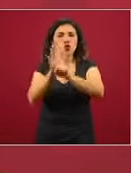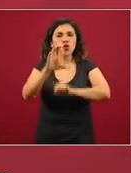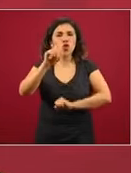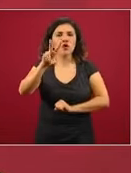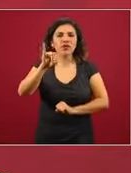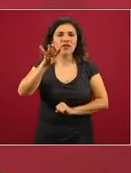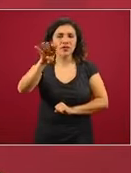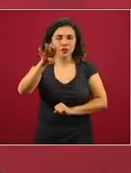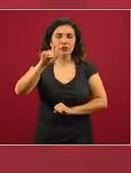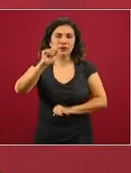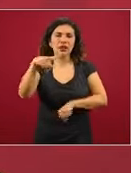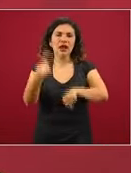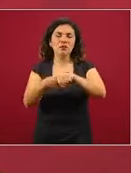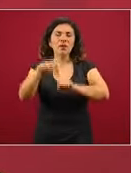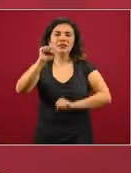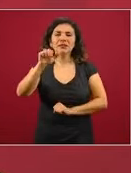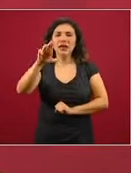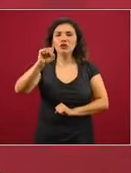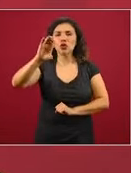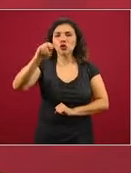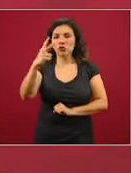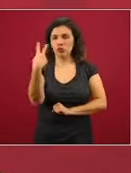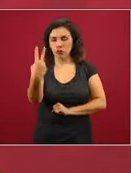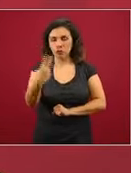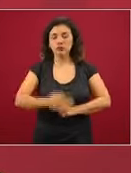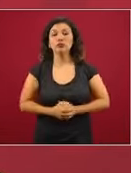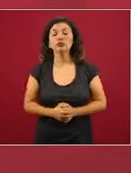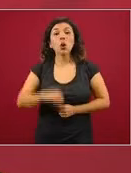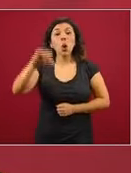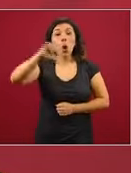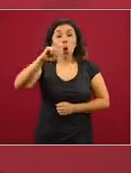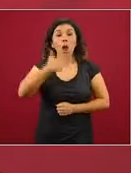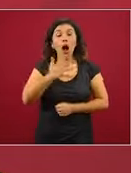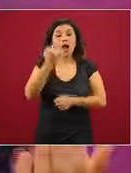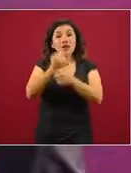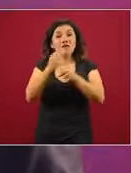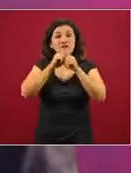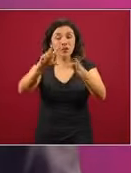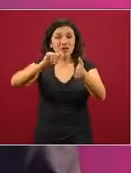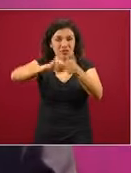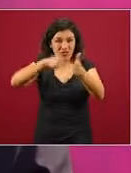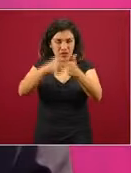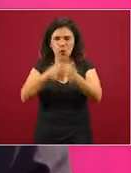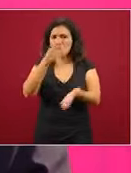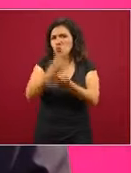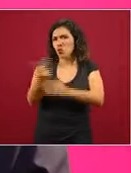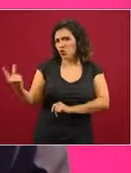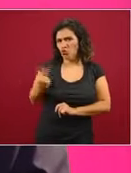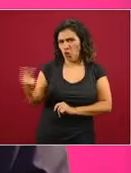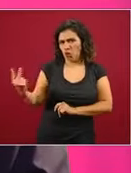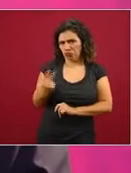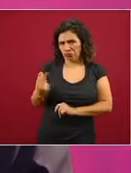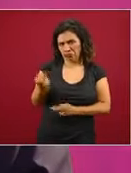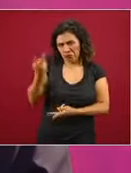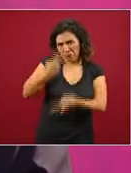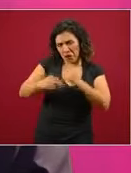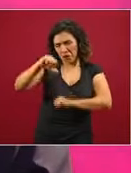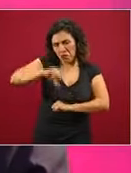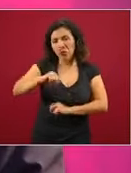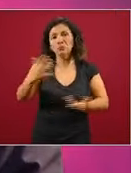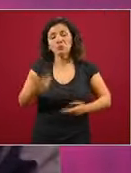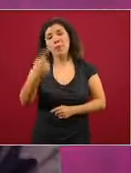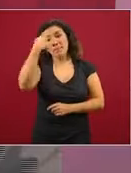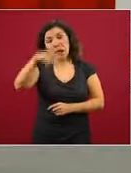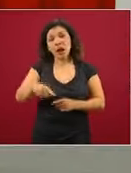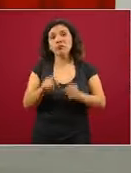el coronavirus SARS-CoV-2. Hoy vamos a tener el informe técnico, vamos a estar solamente el doctor José Luis Salomía y yo, y vamos